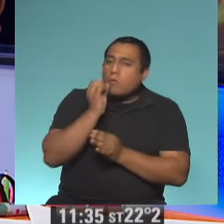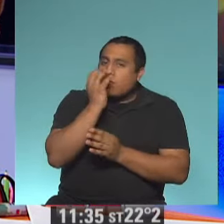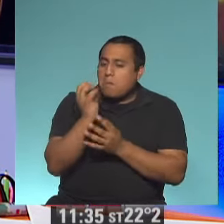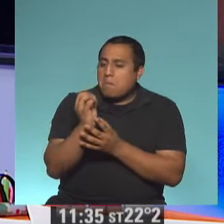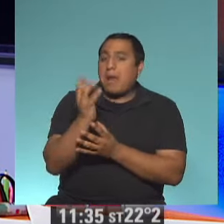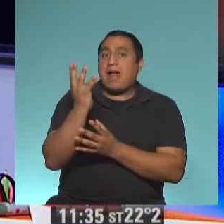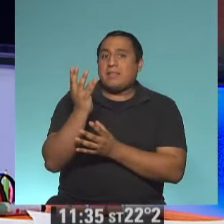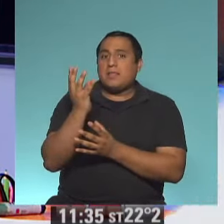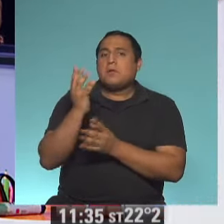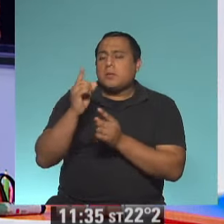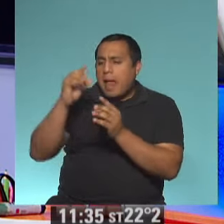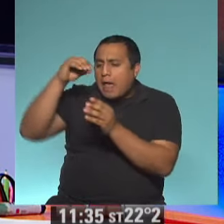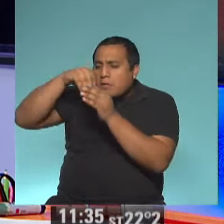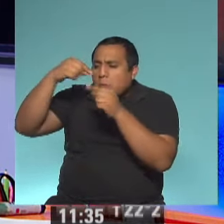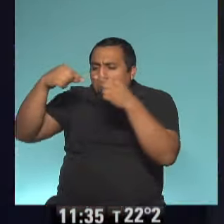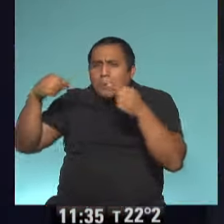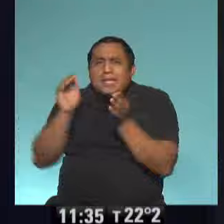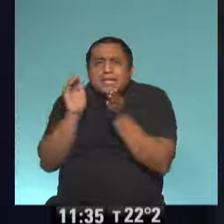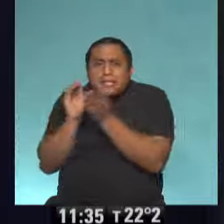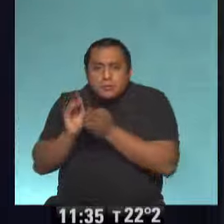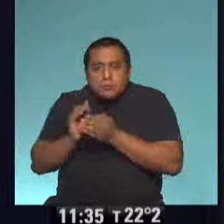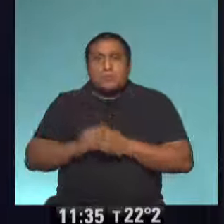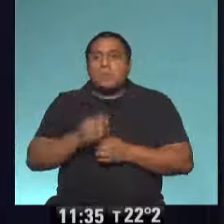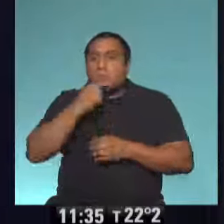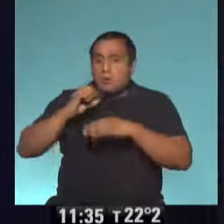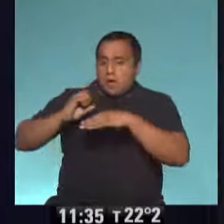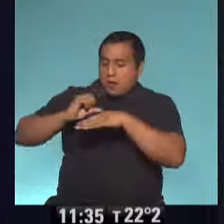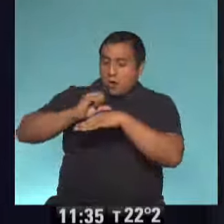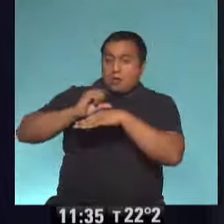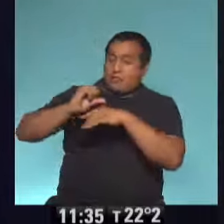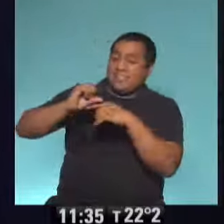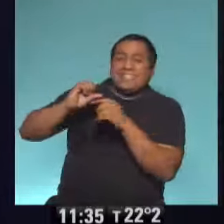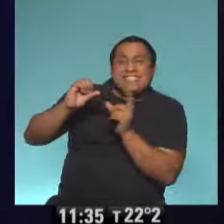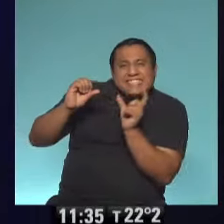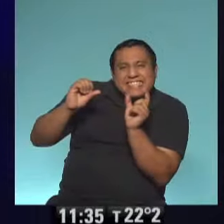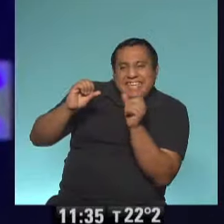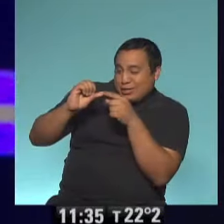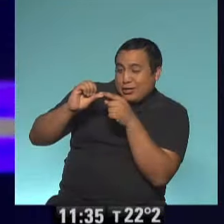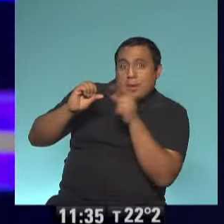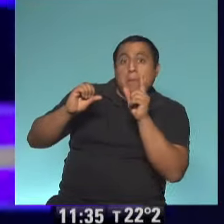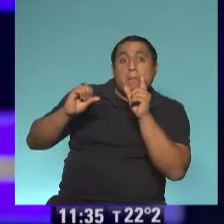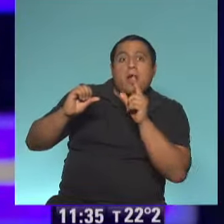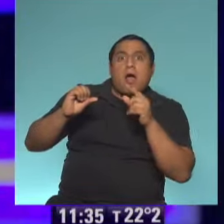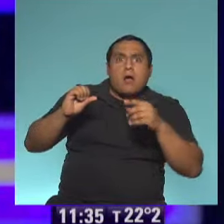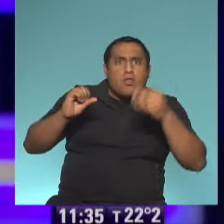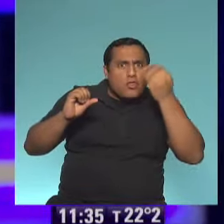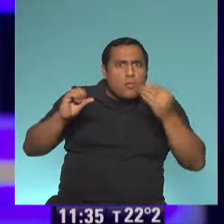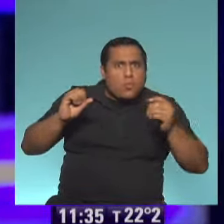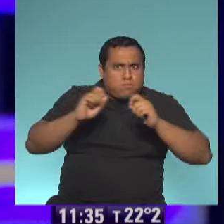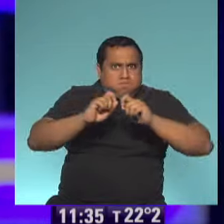pero tiene detalles pequeños adentro. Exacto. Y entonces, mira, un caracol es re pequeño, pero lo podemos también ilustrar de esta